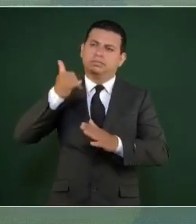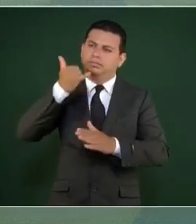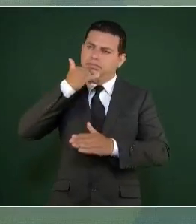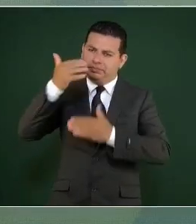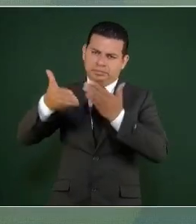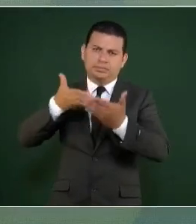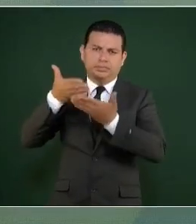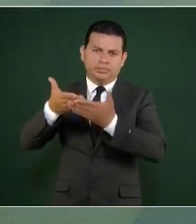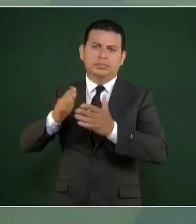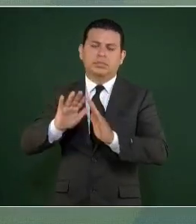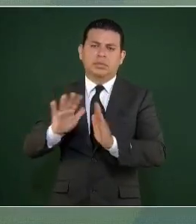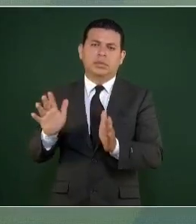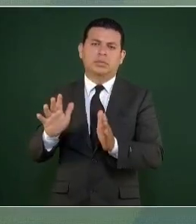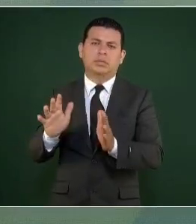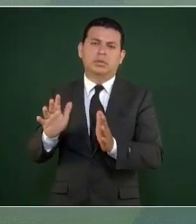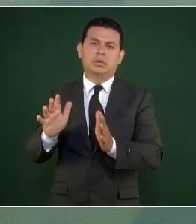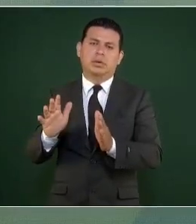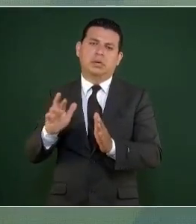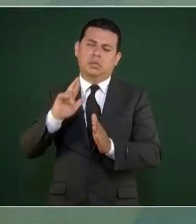sí,